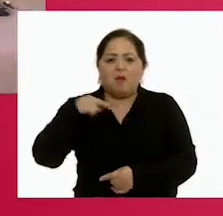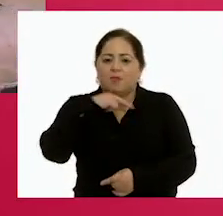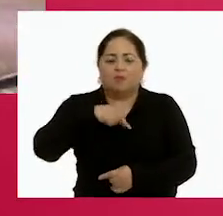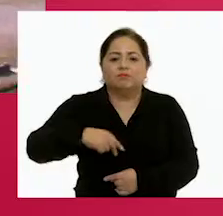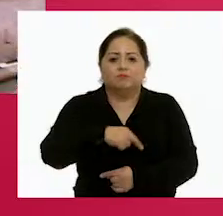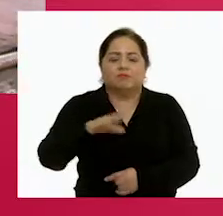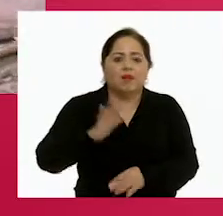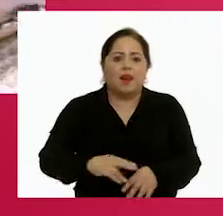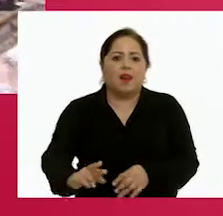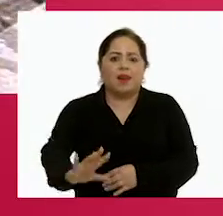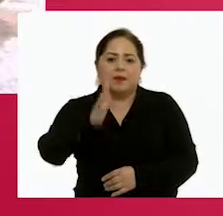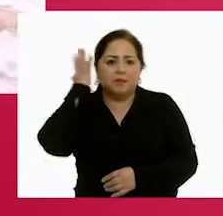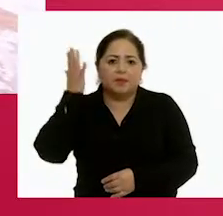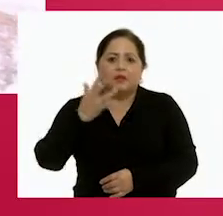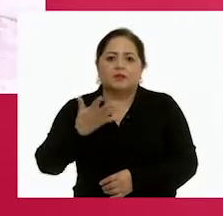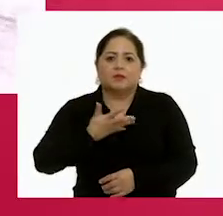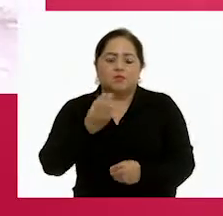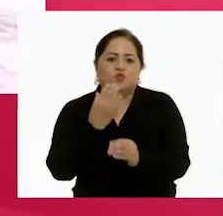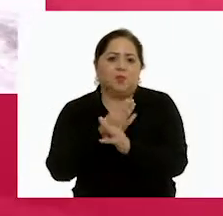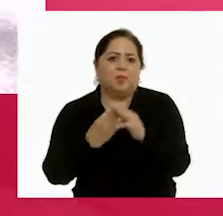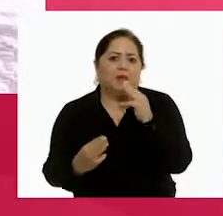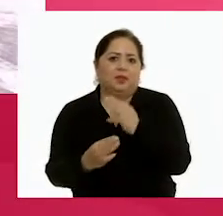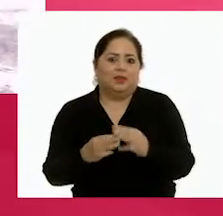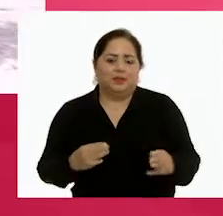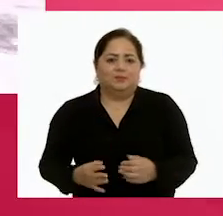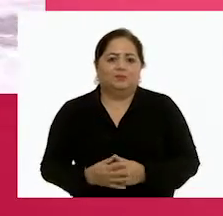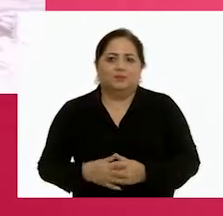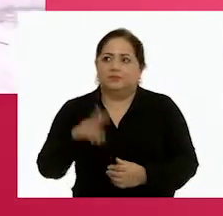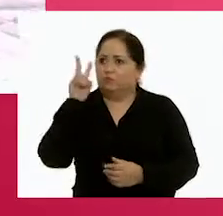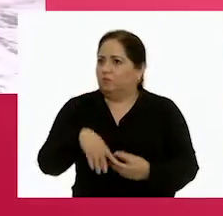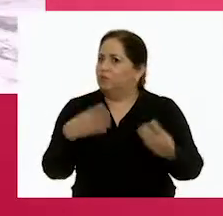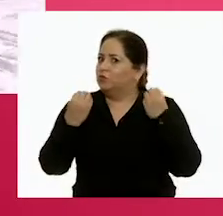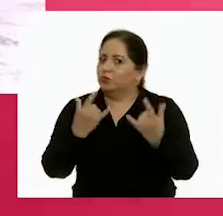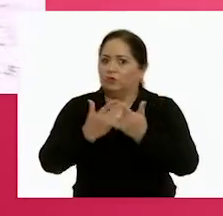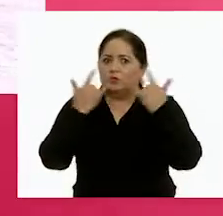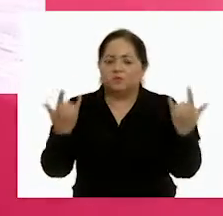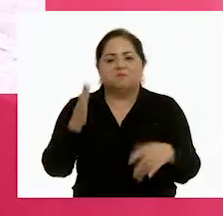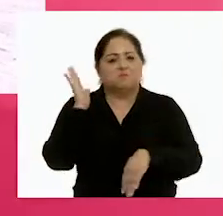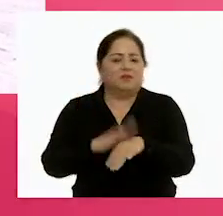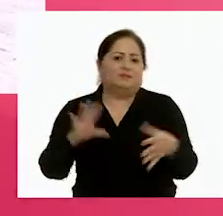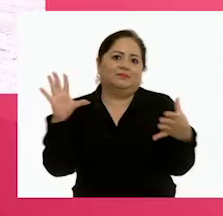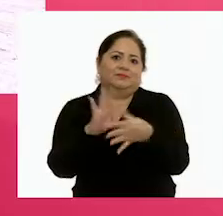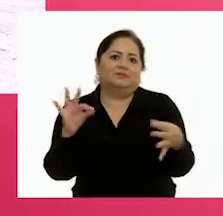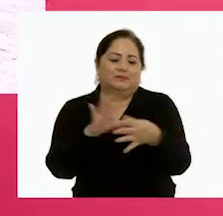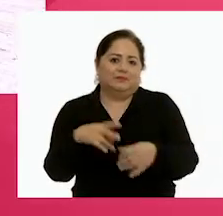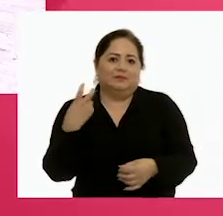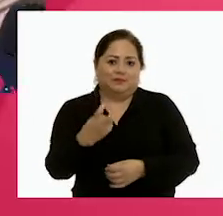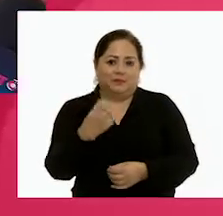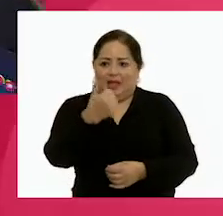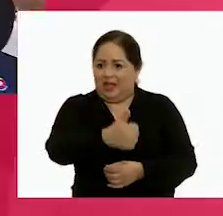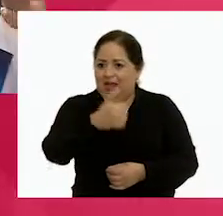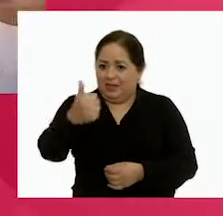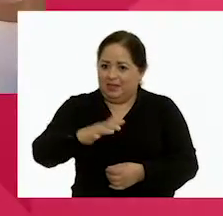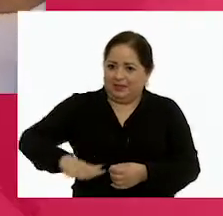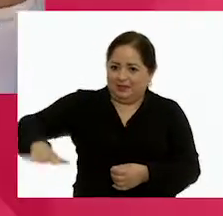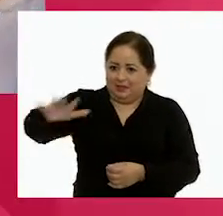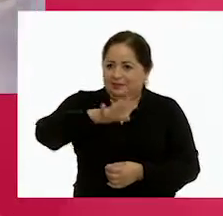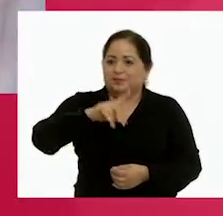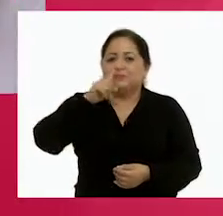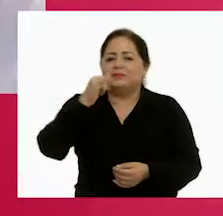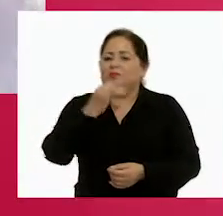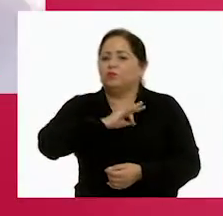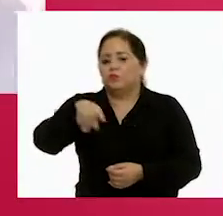mayor velocidad y tiene mucho mejor puntería. ¿Cuántas historias más podríamos contar acerca de y cada uno de los sitios arqueológicos que